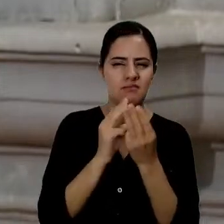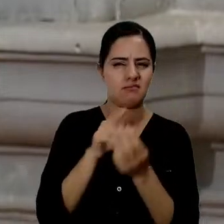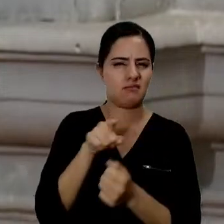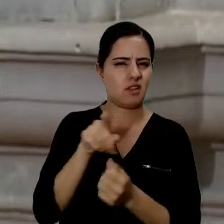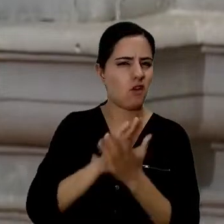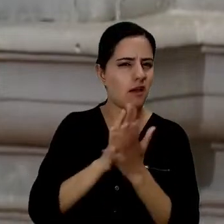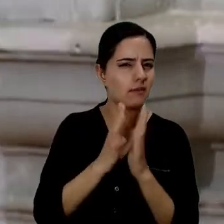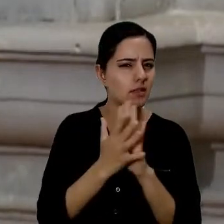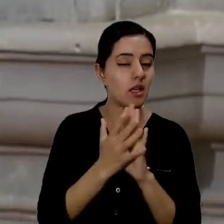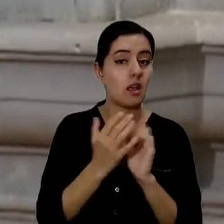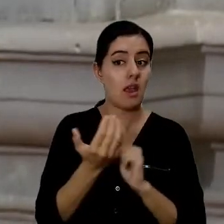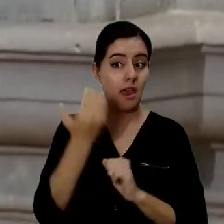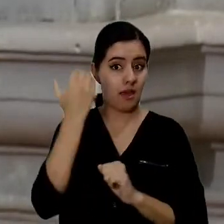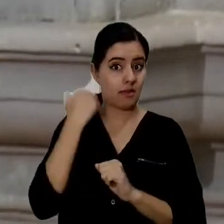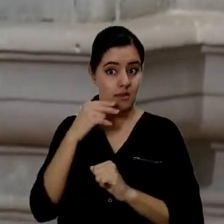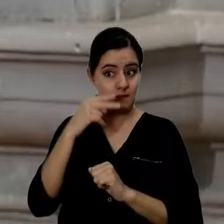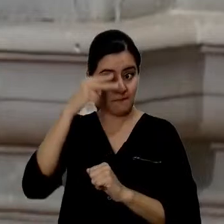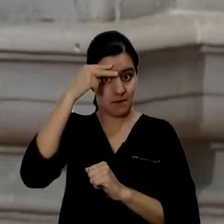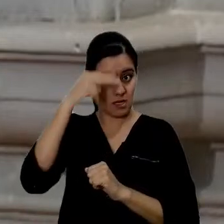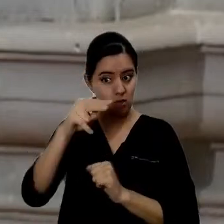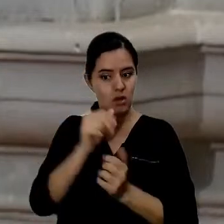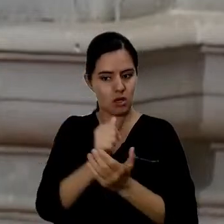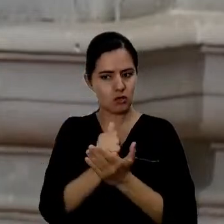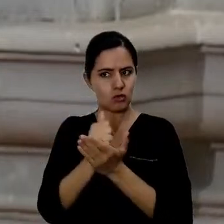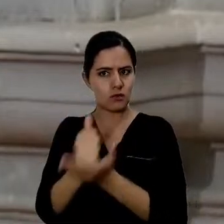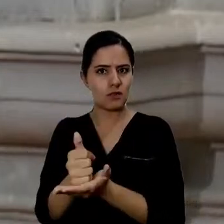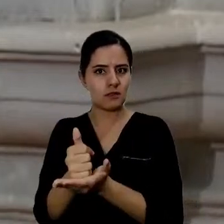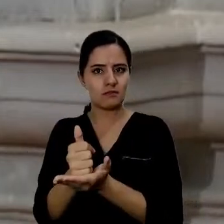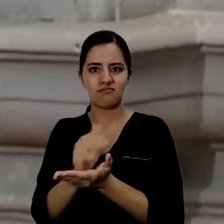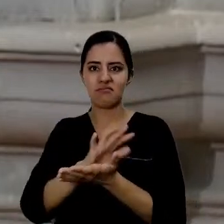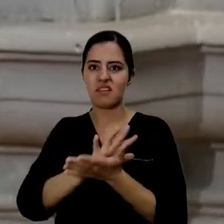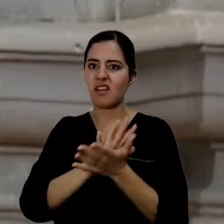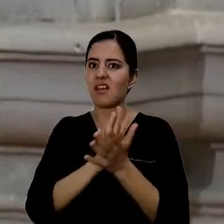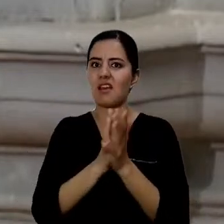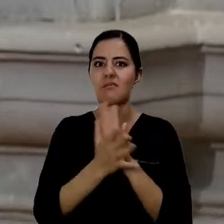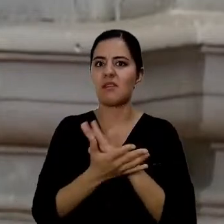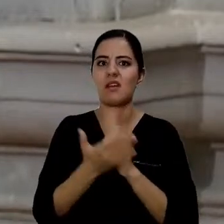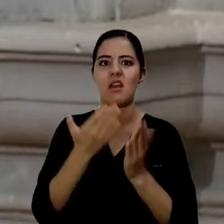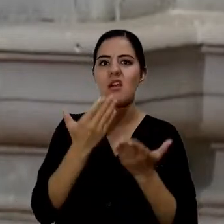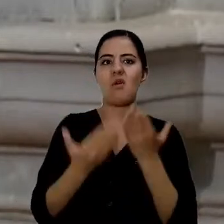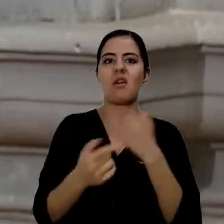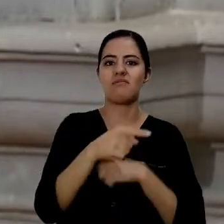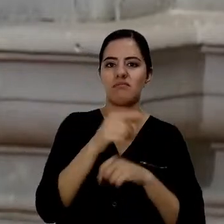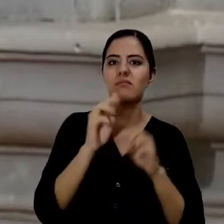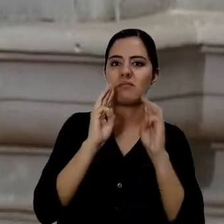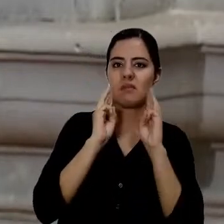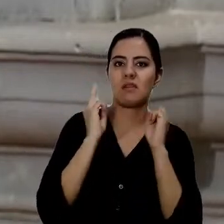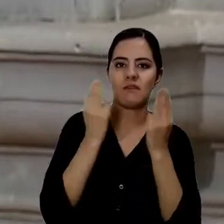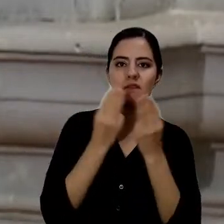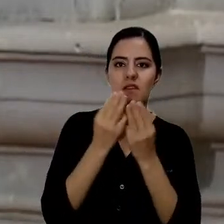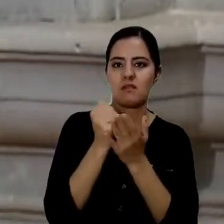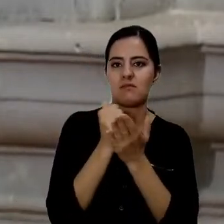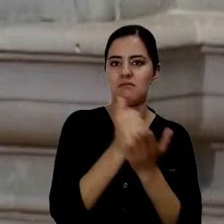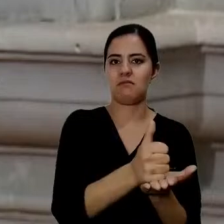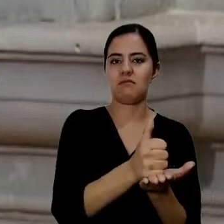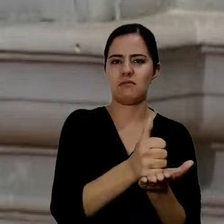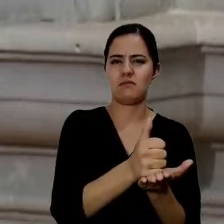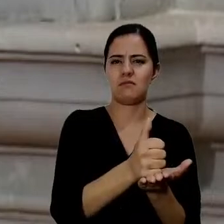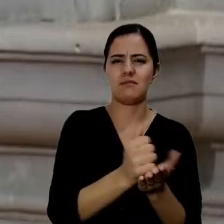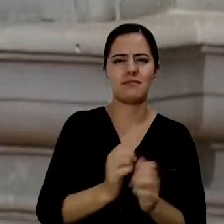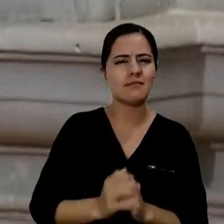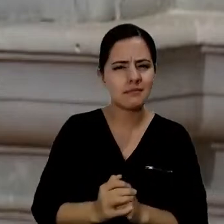de servirle al Estado mexicano a servirle a los narcotraficantes. ¿De dónde